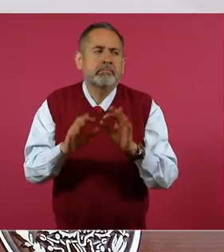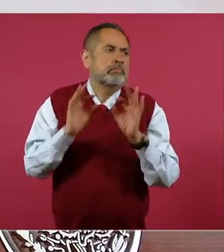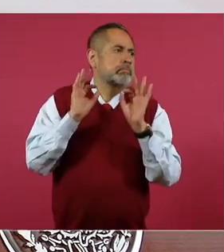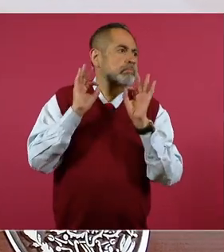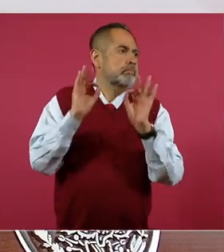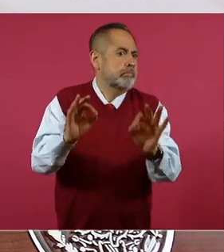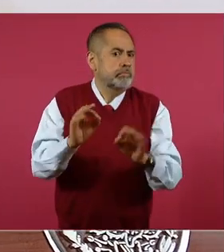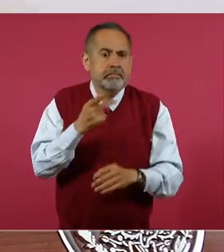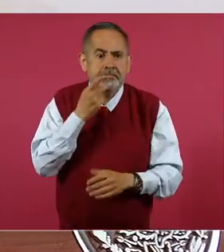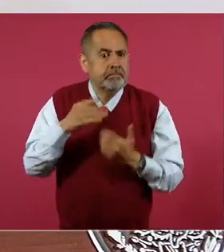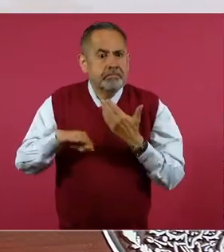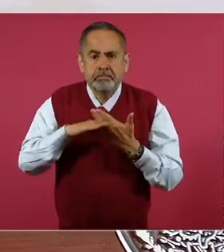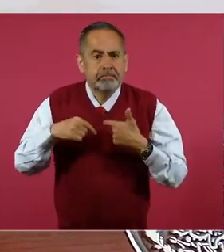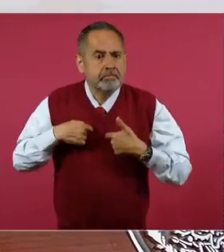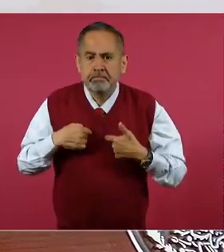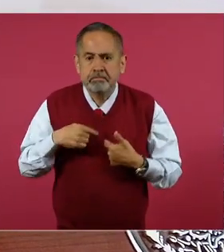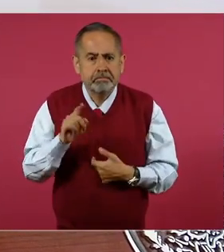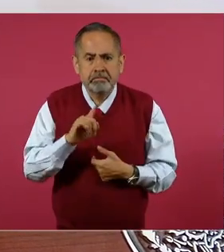y un grupo